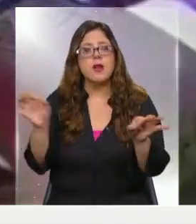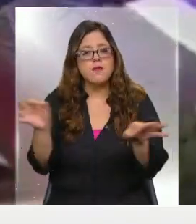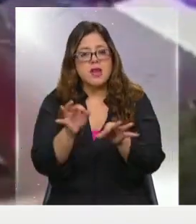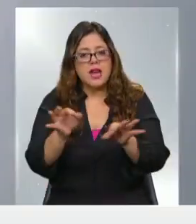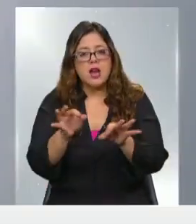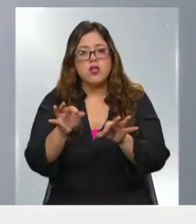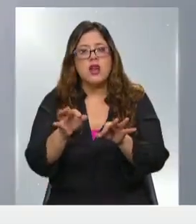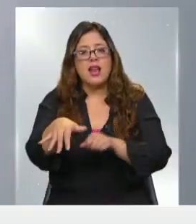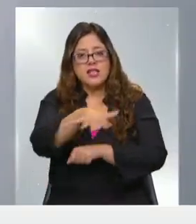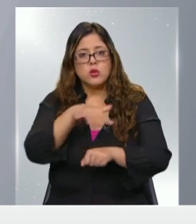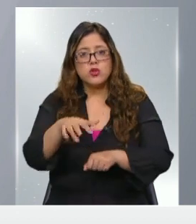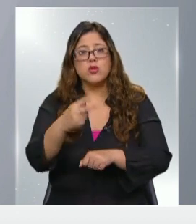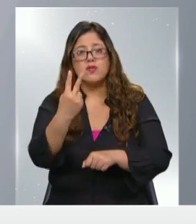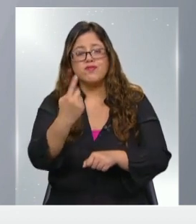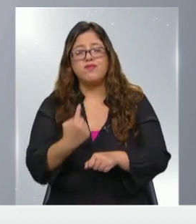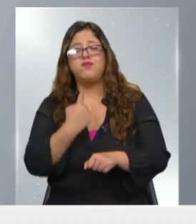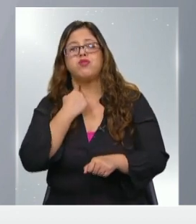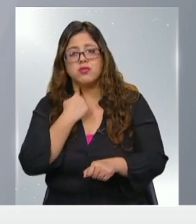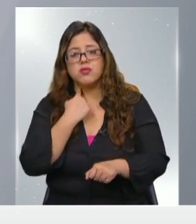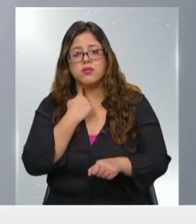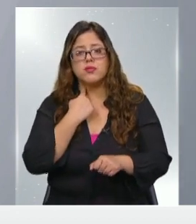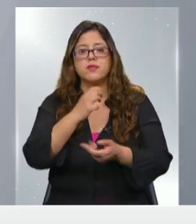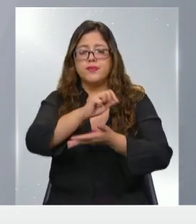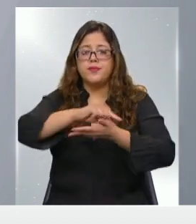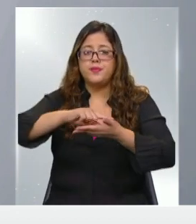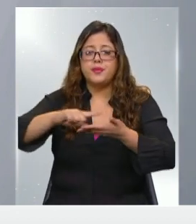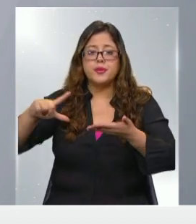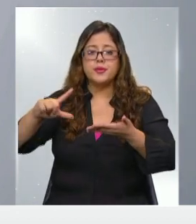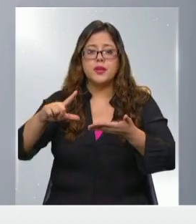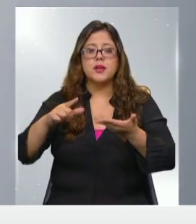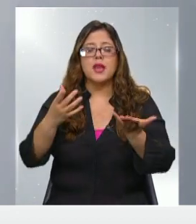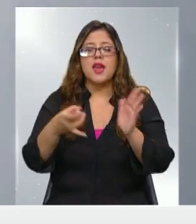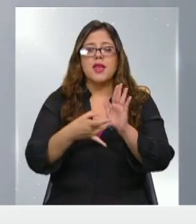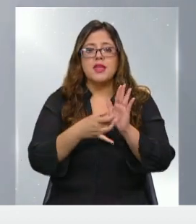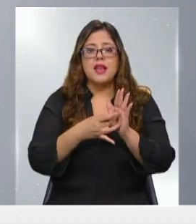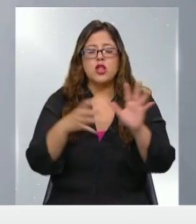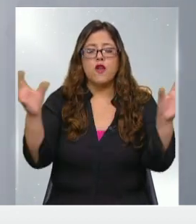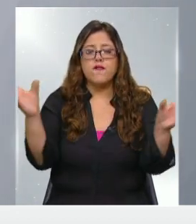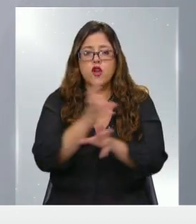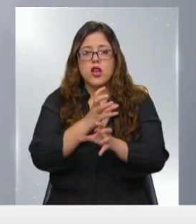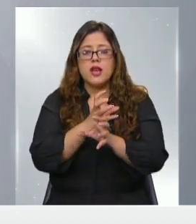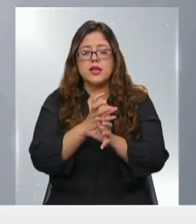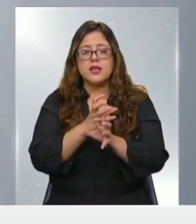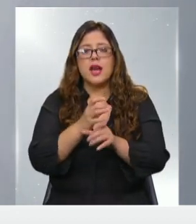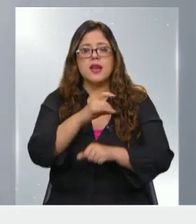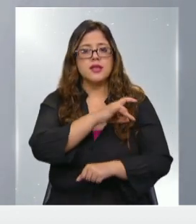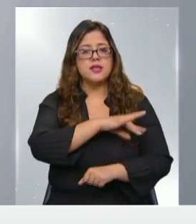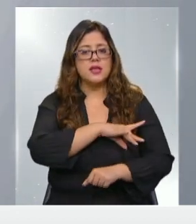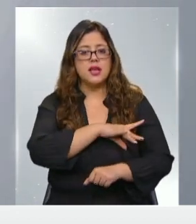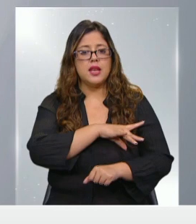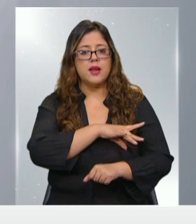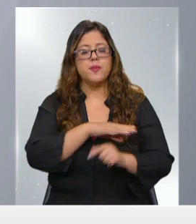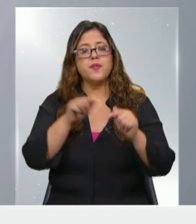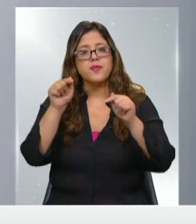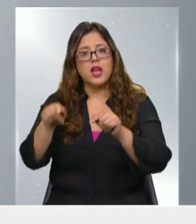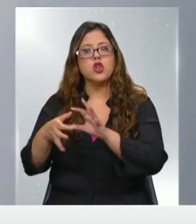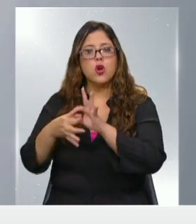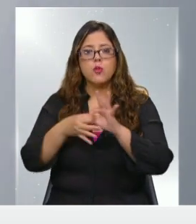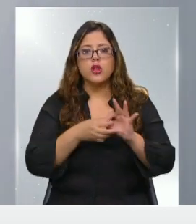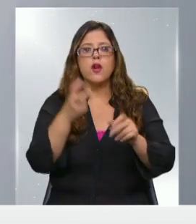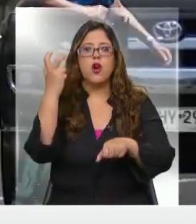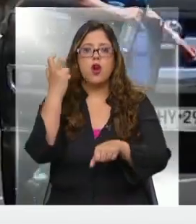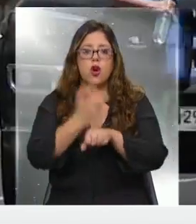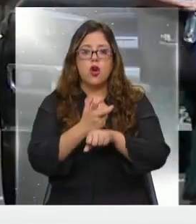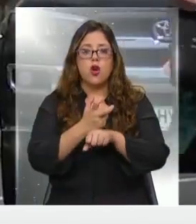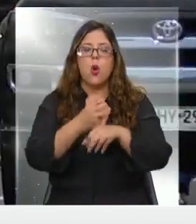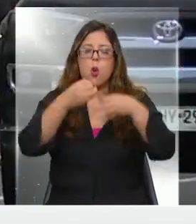dos ciudadanos. Explicaron que han notado el incremento de la actividad criminal, violenta y organizada en Chile. Todo esto por un asalto que